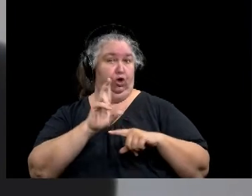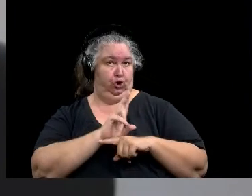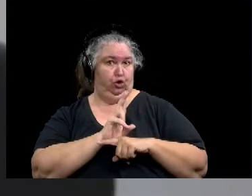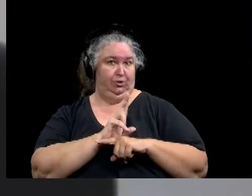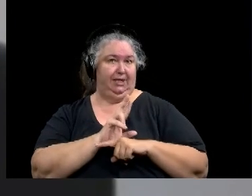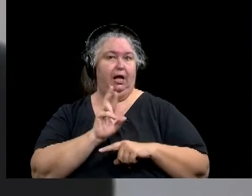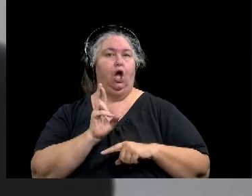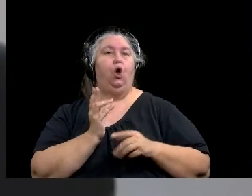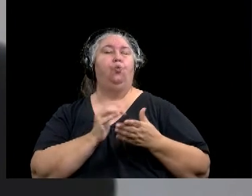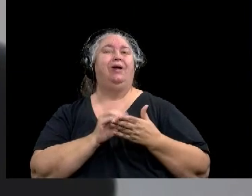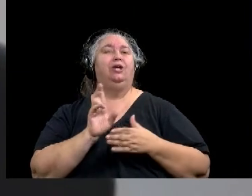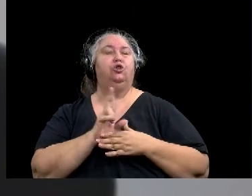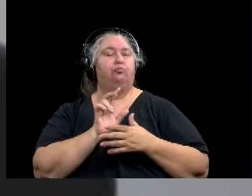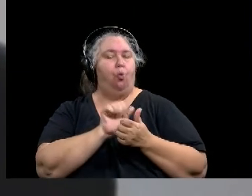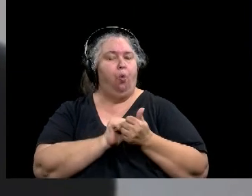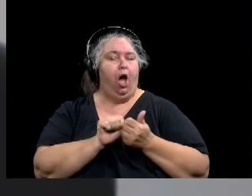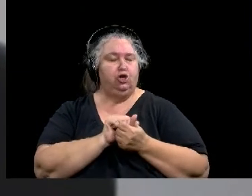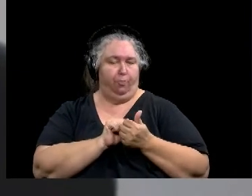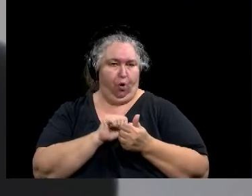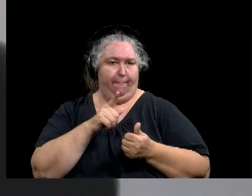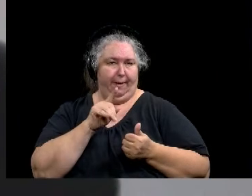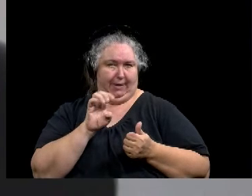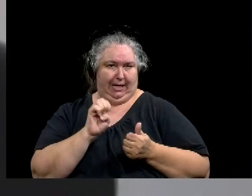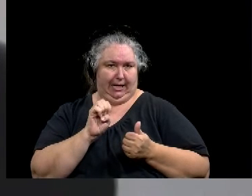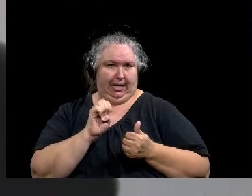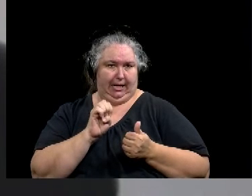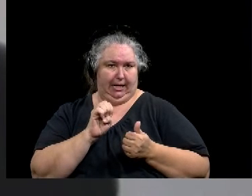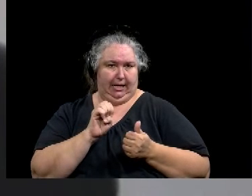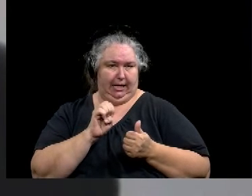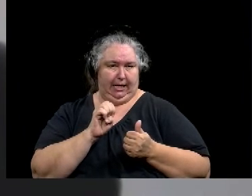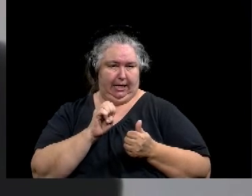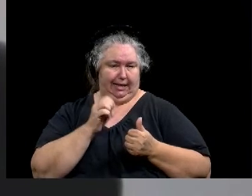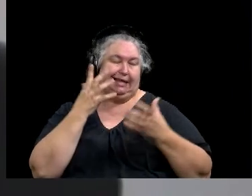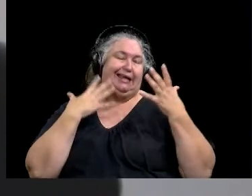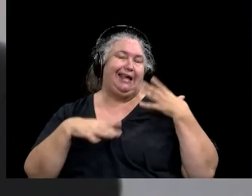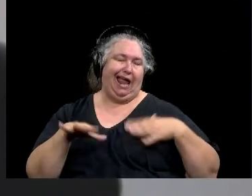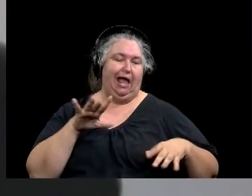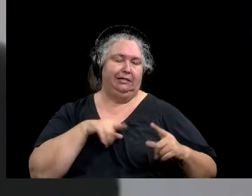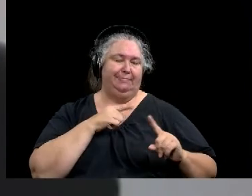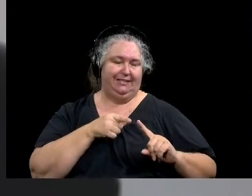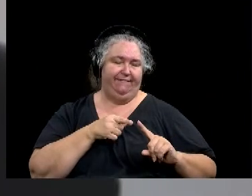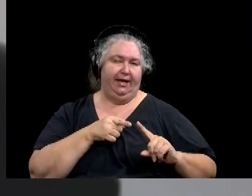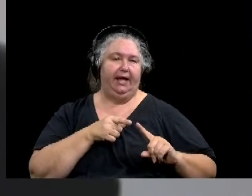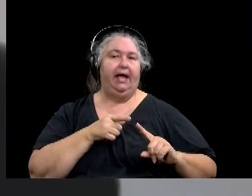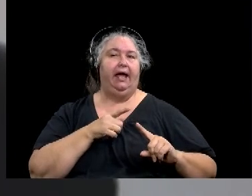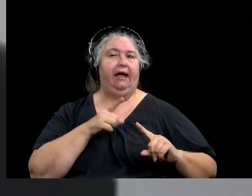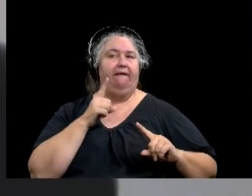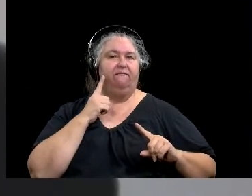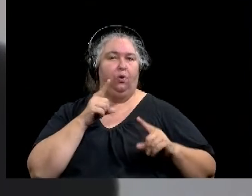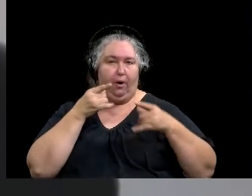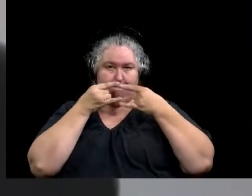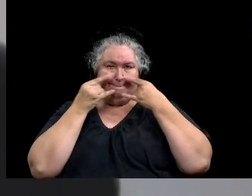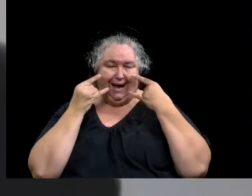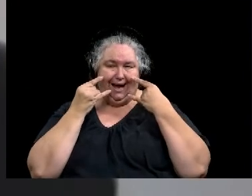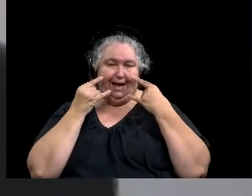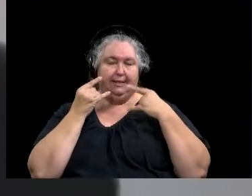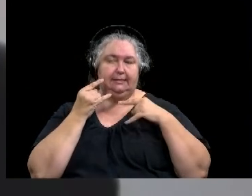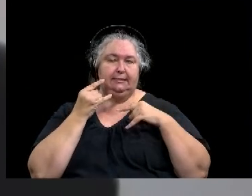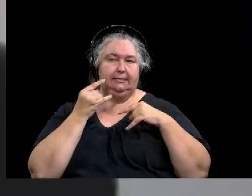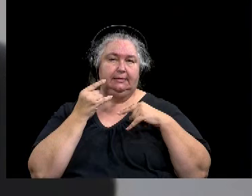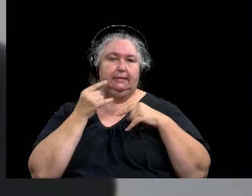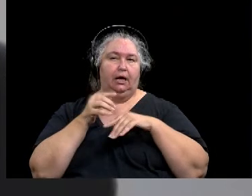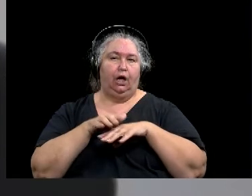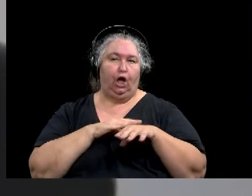cosas estamos usando reusable para y batas para